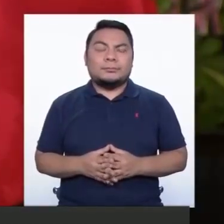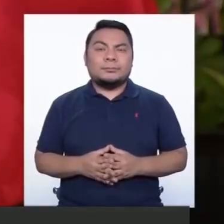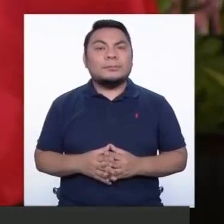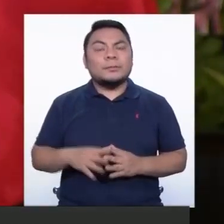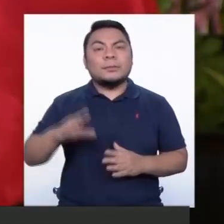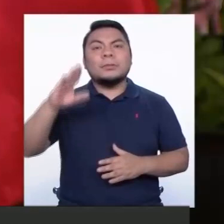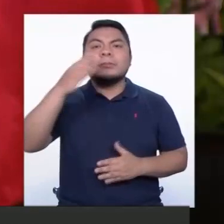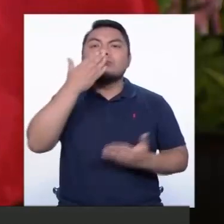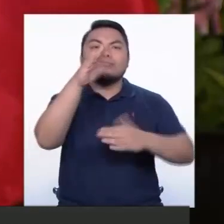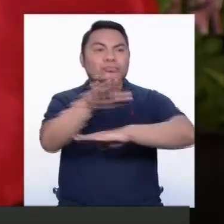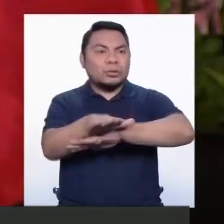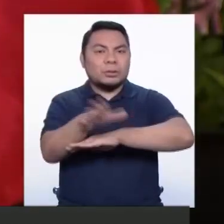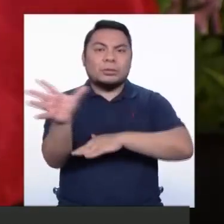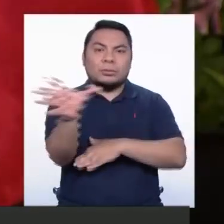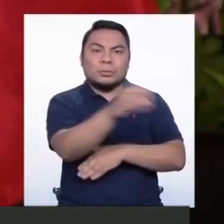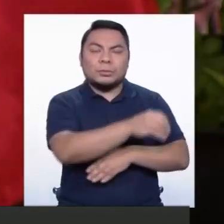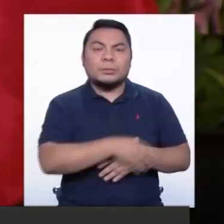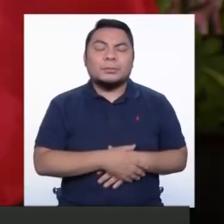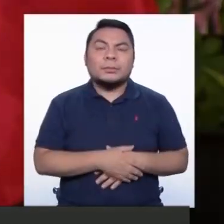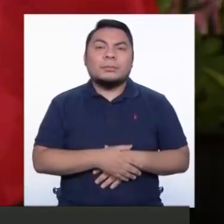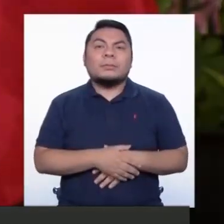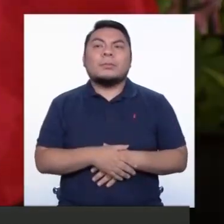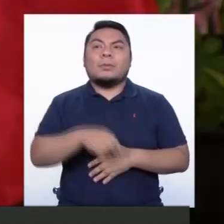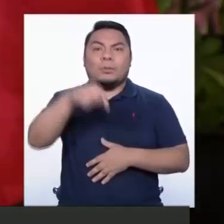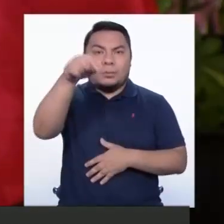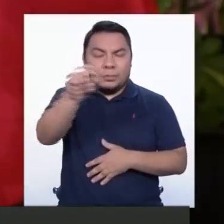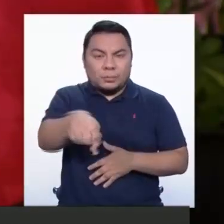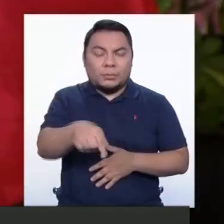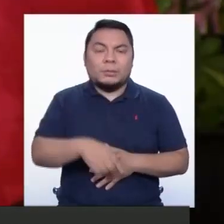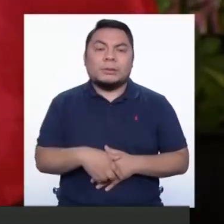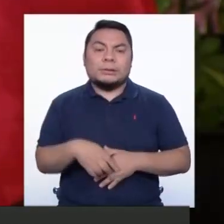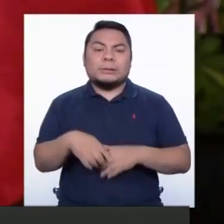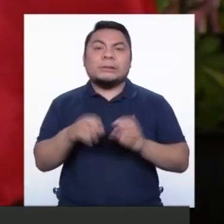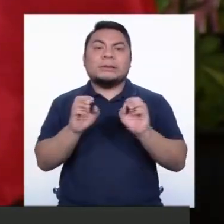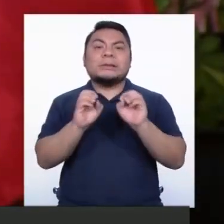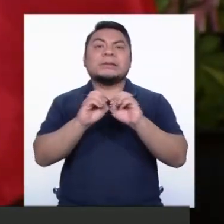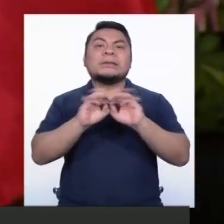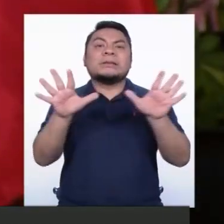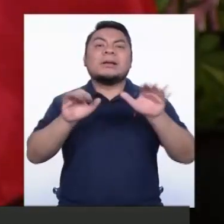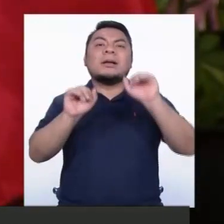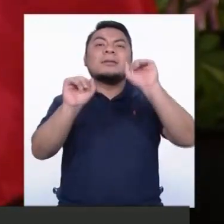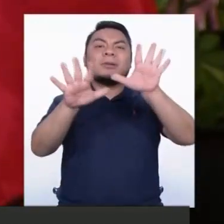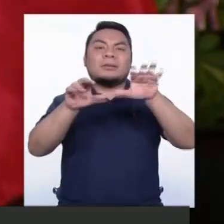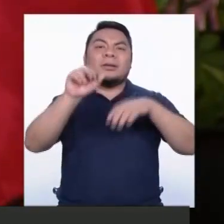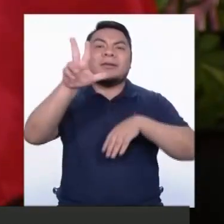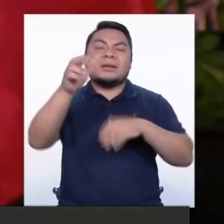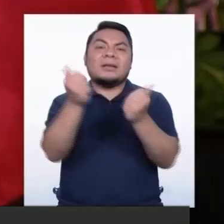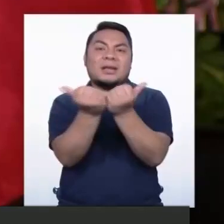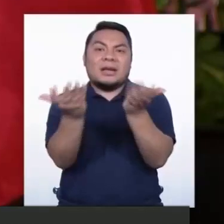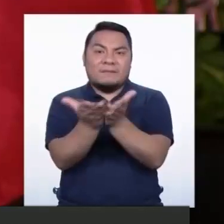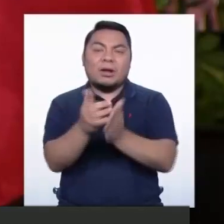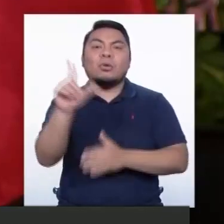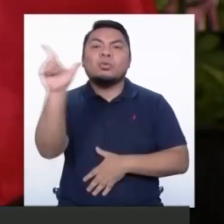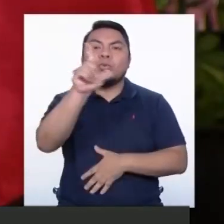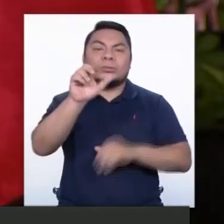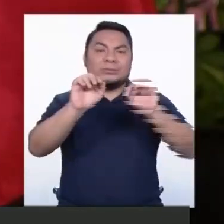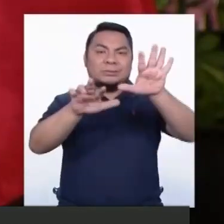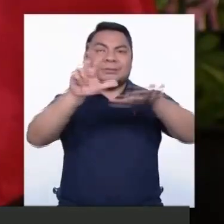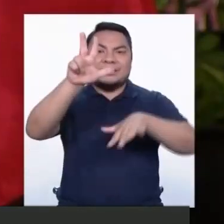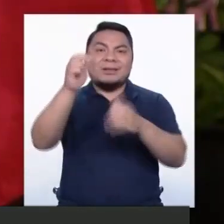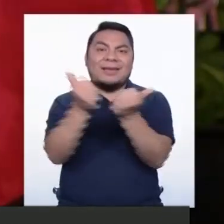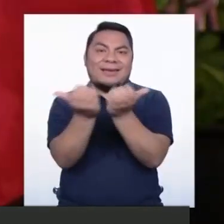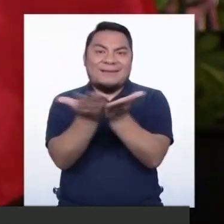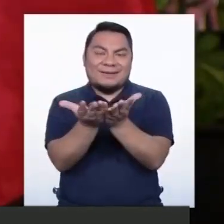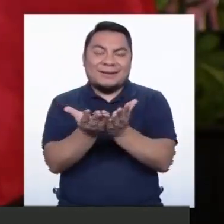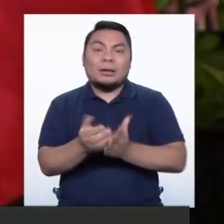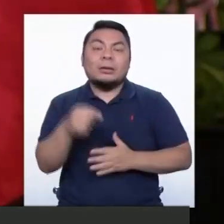Muy buenas tardes. Hoy, al día 13 de abril, día lunes 13, estamos en